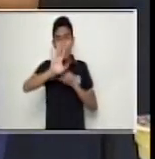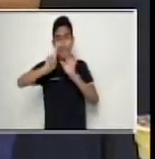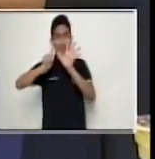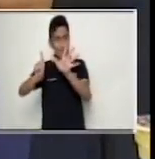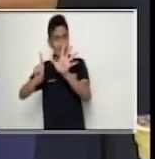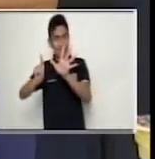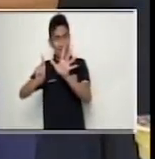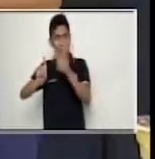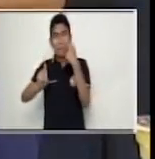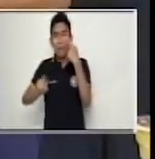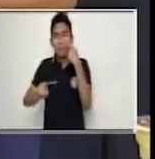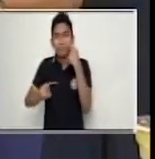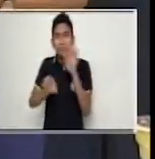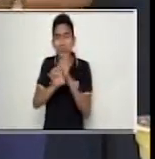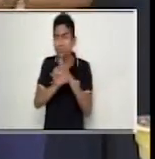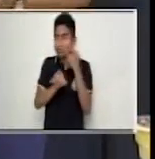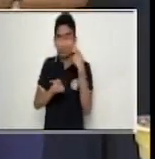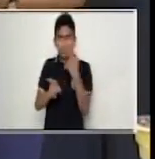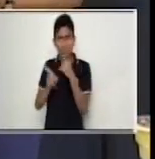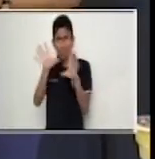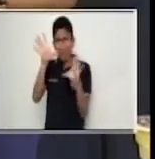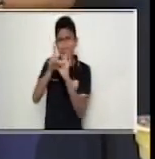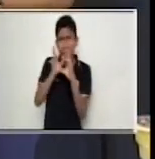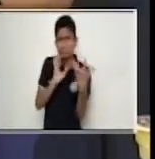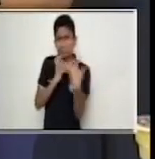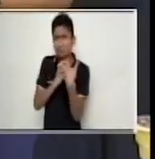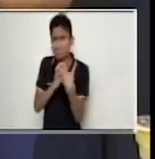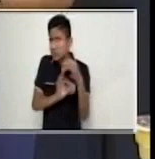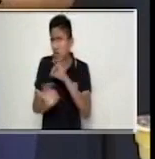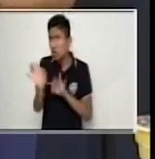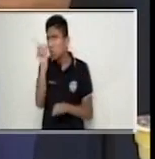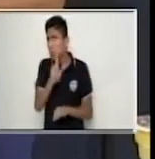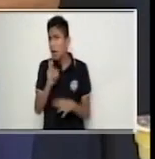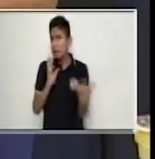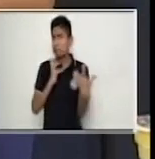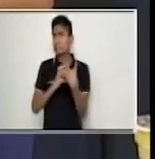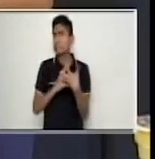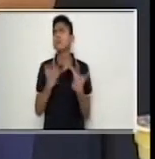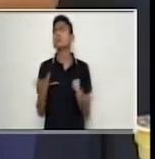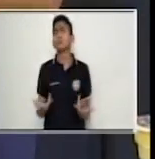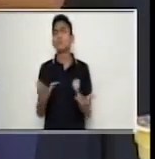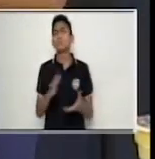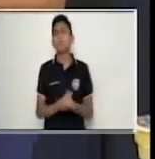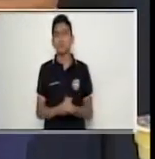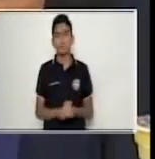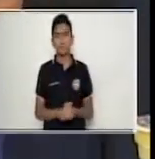356. Veamos si corresponden a la regla anterior.